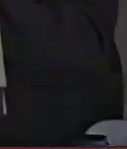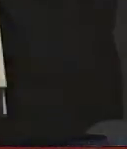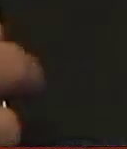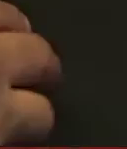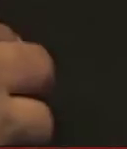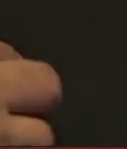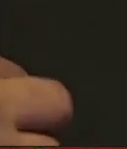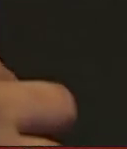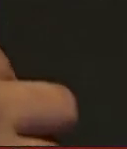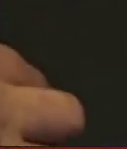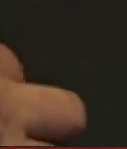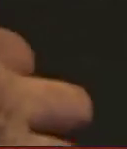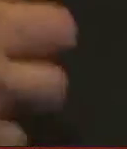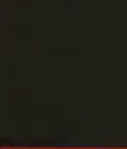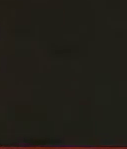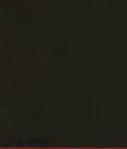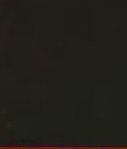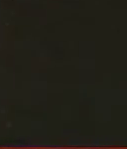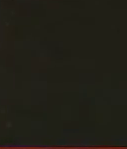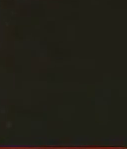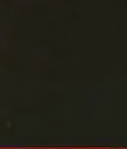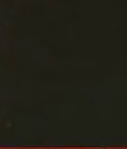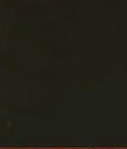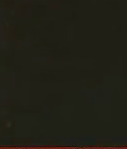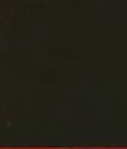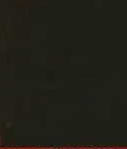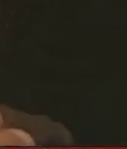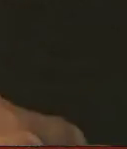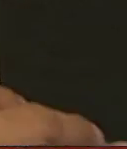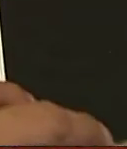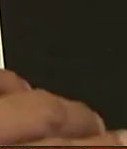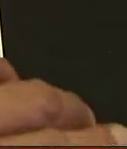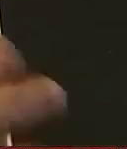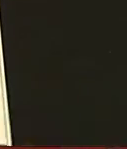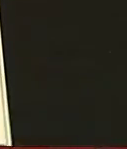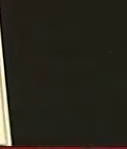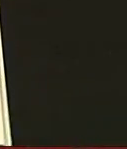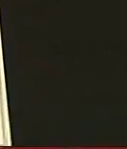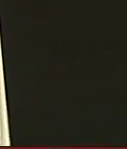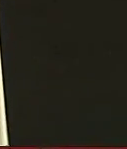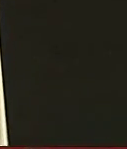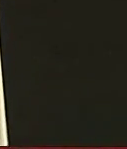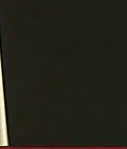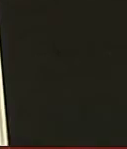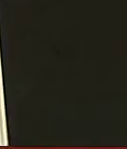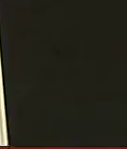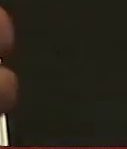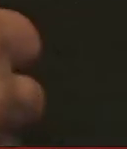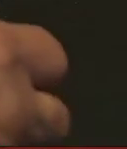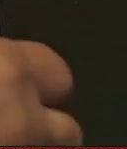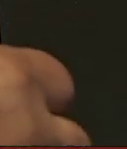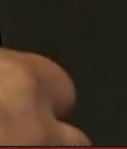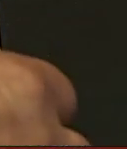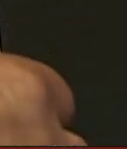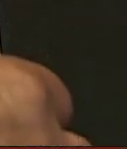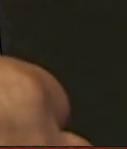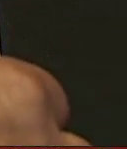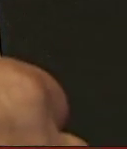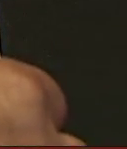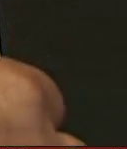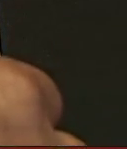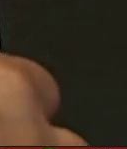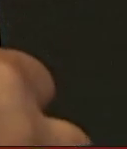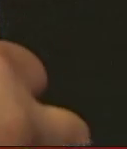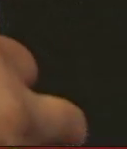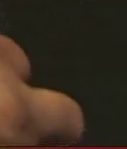Aquí viven leones, viaje a las guaridas de los grandes escritores. Escrito en colaboración con quien fue su pareja de vida a lo largo de 35 años,